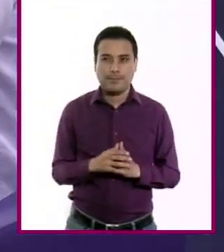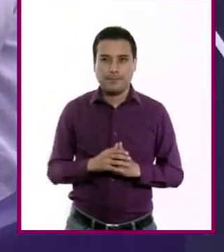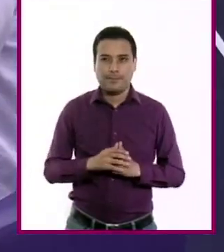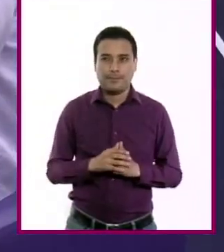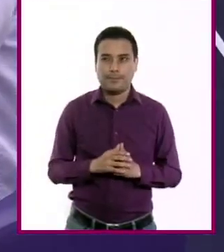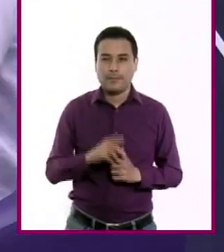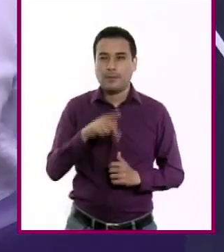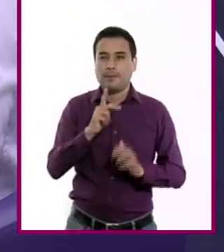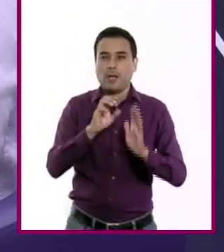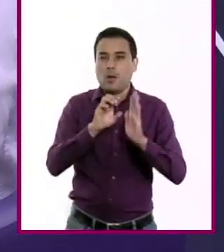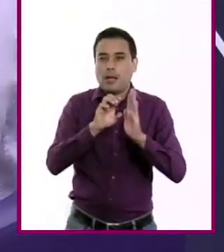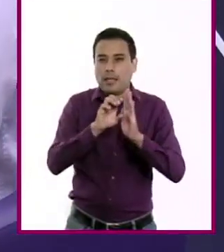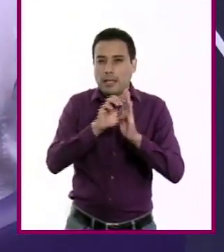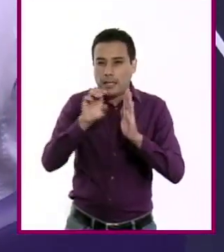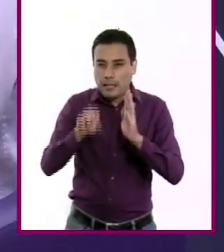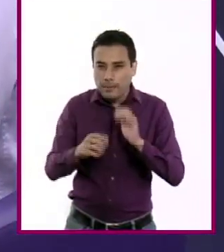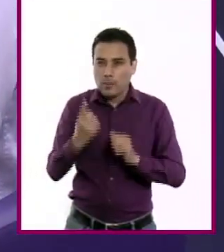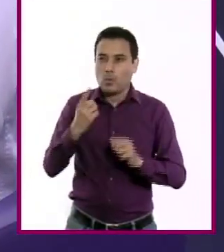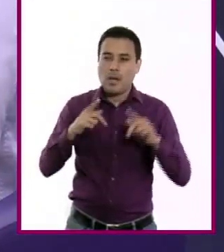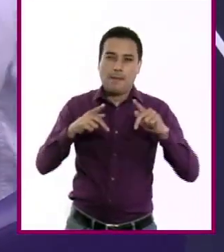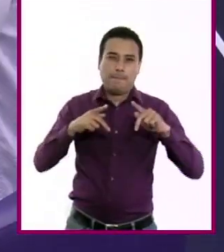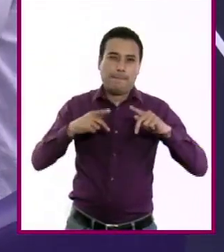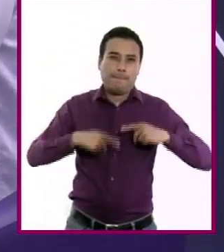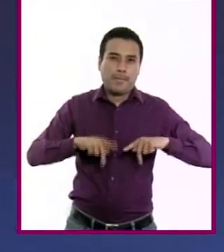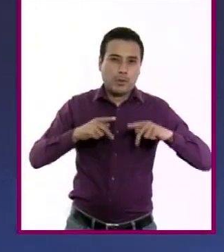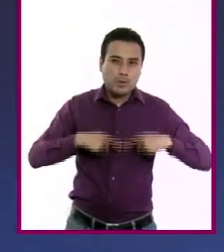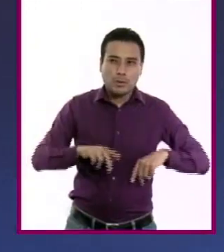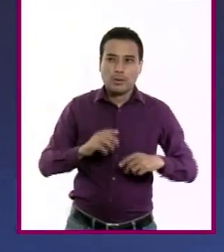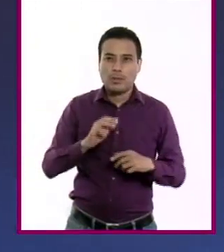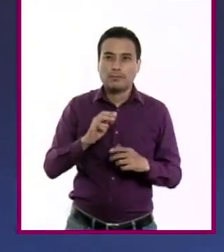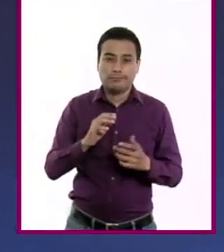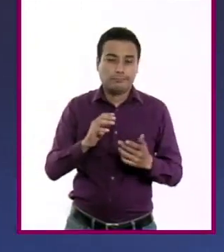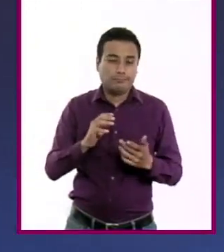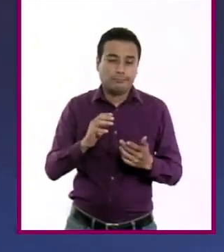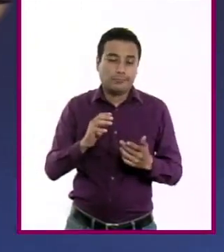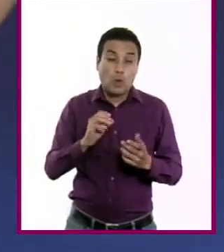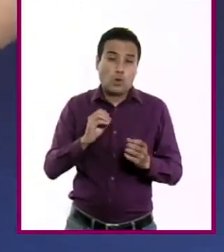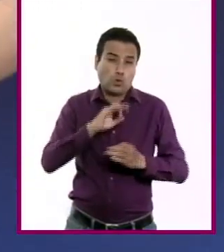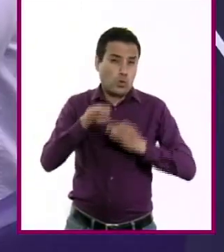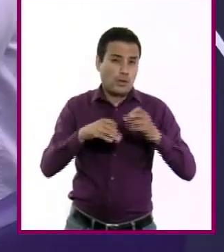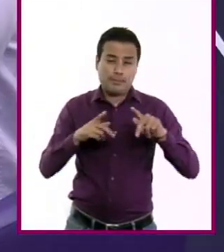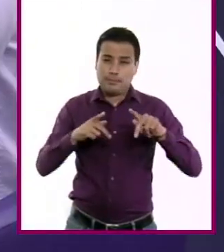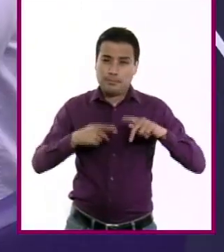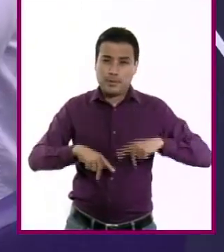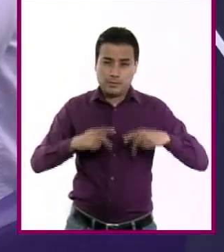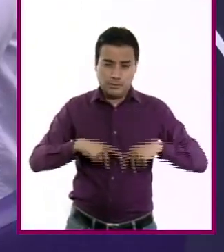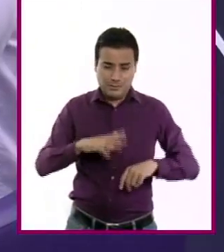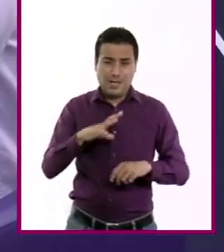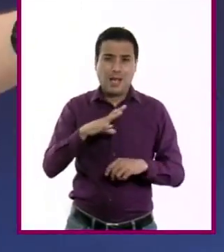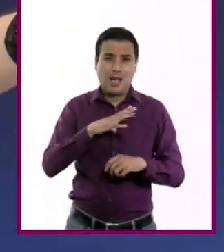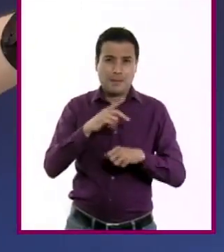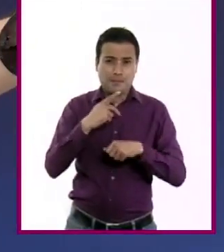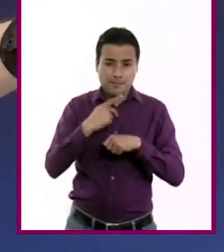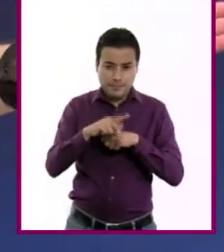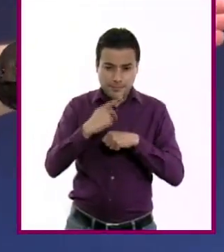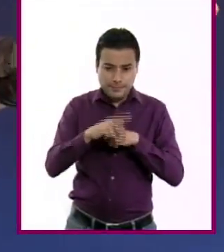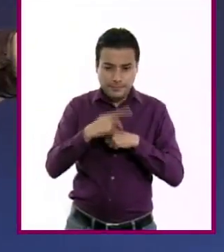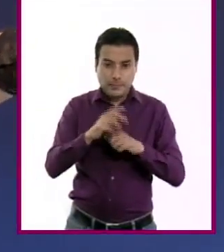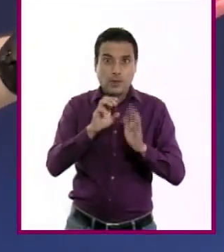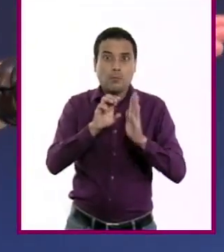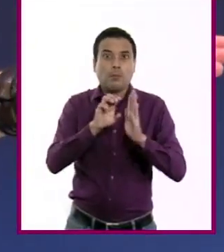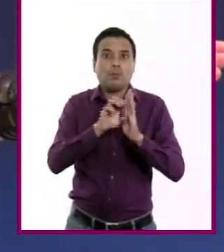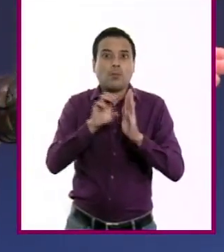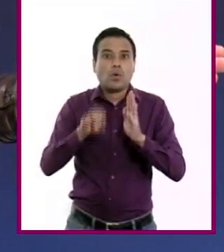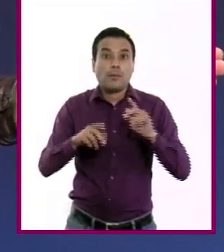de que cualquier persona, inclusive nosotros del área de informática, estamos expuestos a un... Imagínense, si ustedes están expuestos, ¿qué pasa de la gente normal